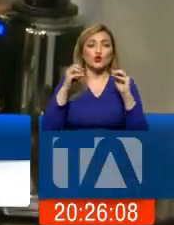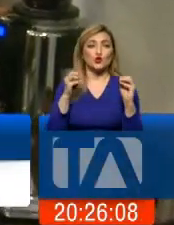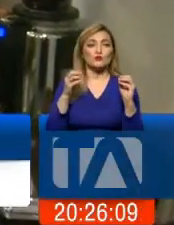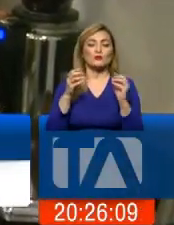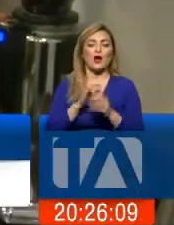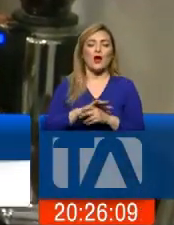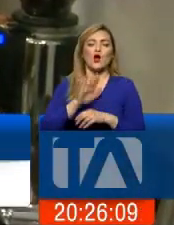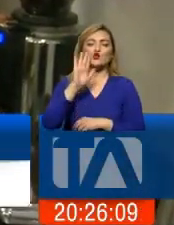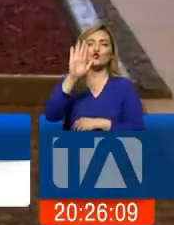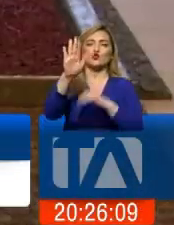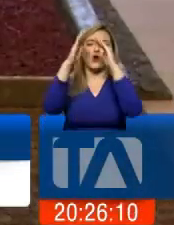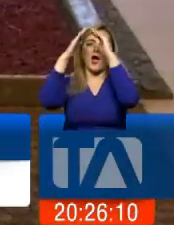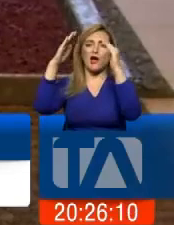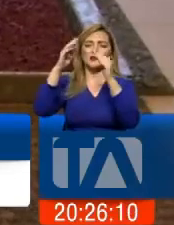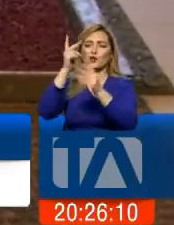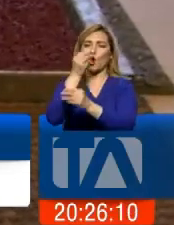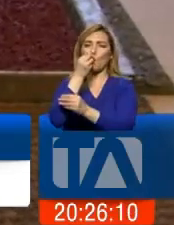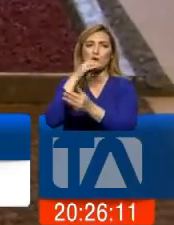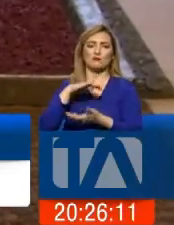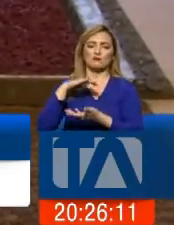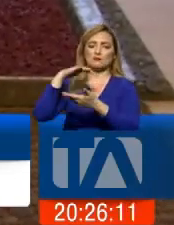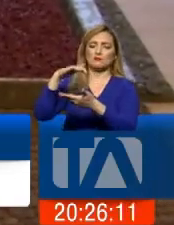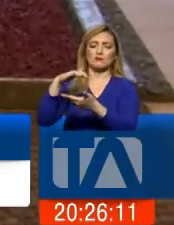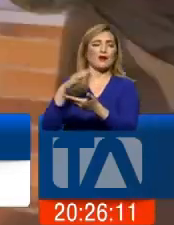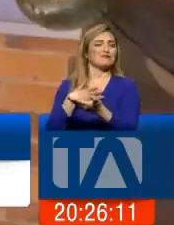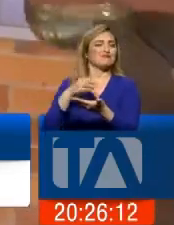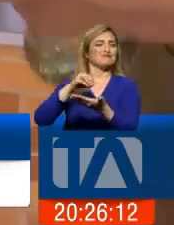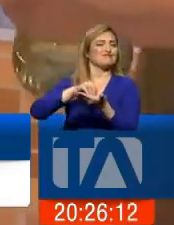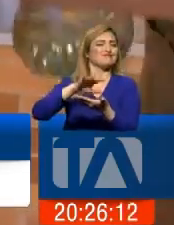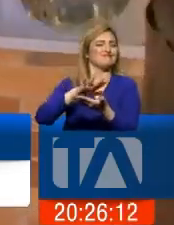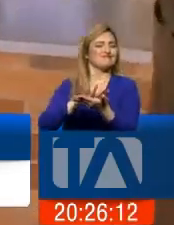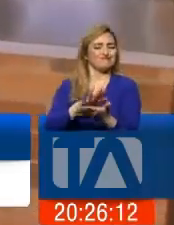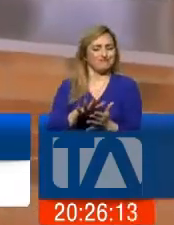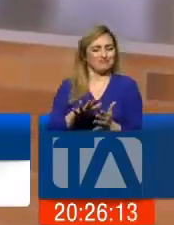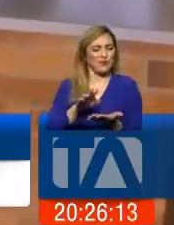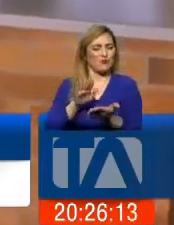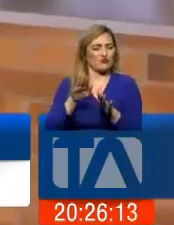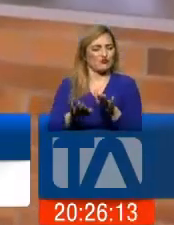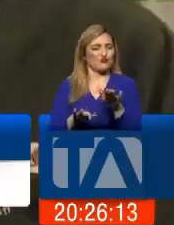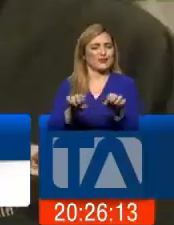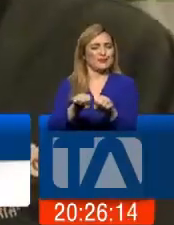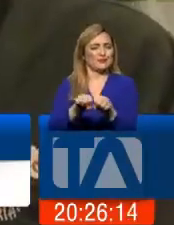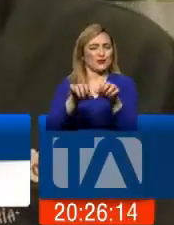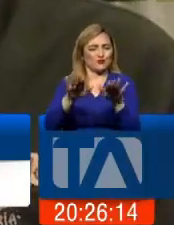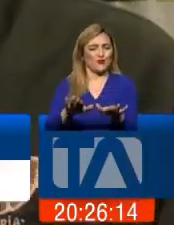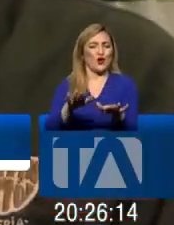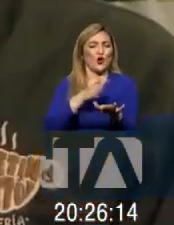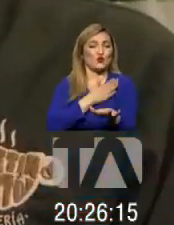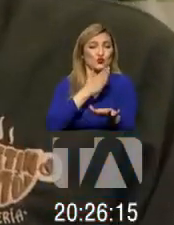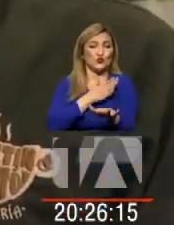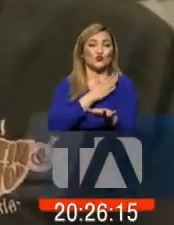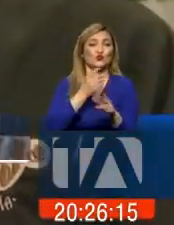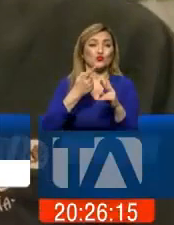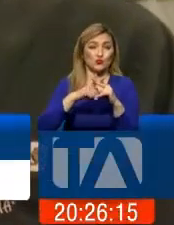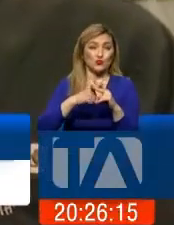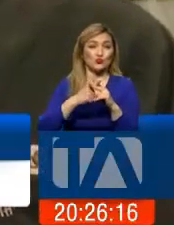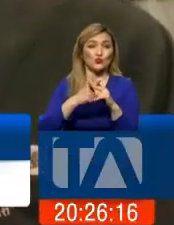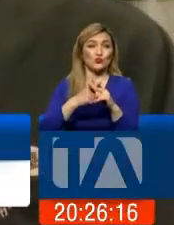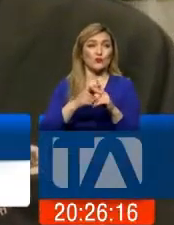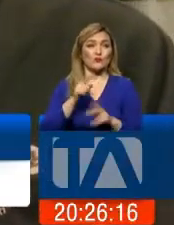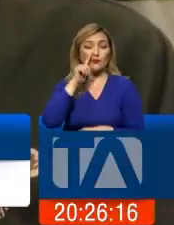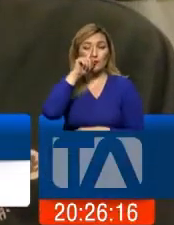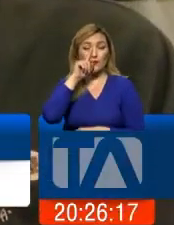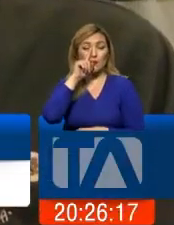en la entrega a domicilio y en la implementación de medidas de seguridad que le brinde confianza a sus clientes. Al momento que empezamos, nuestro